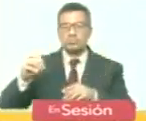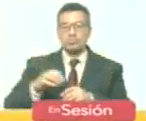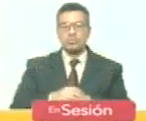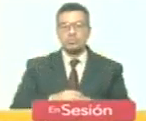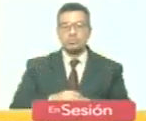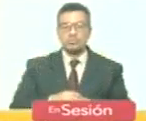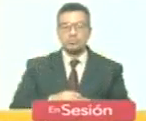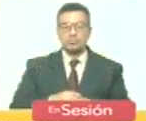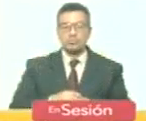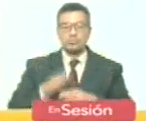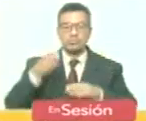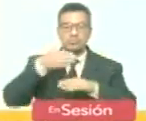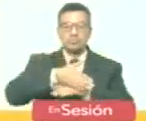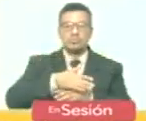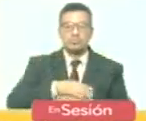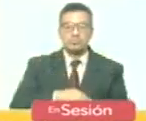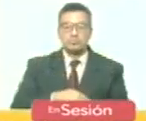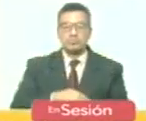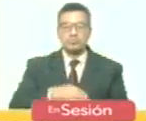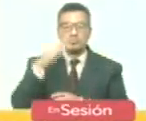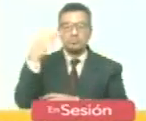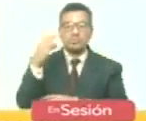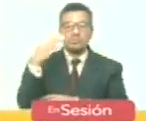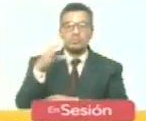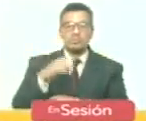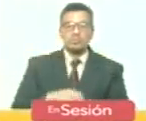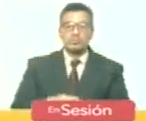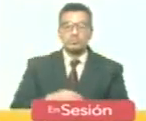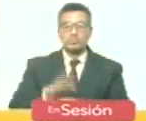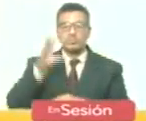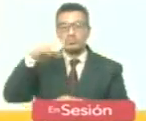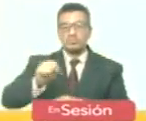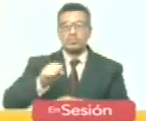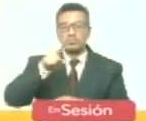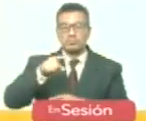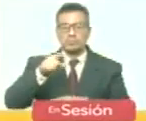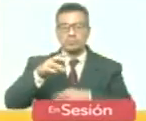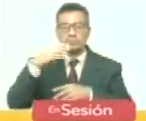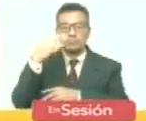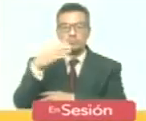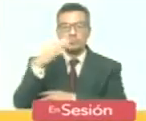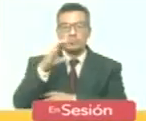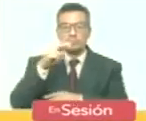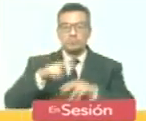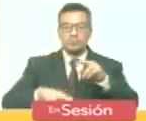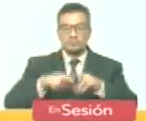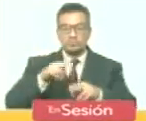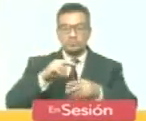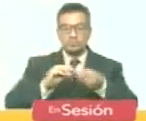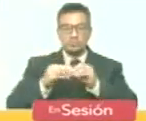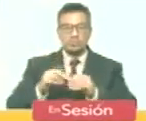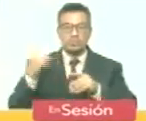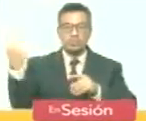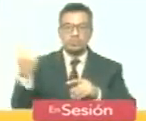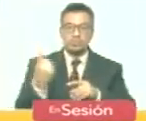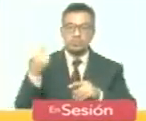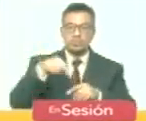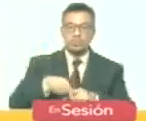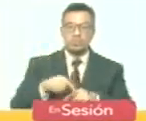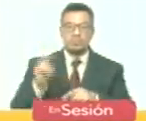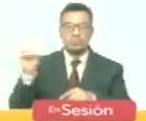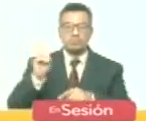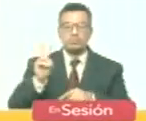que fueron ingresados desde Colombia, adquiridos en Colombia, armados en Colombia y luego ingresados